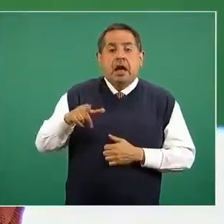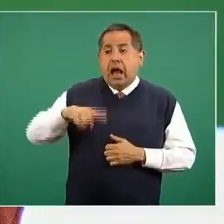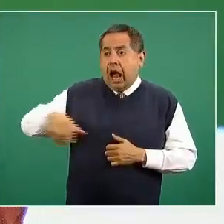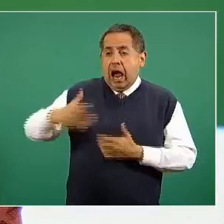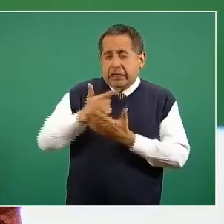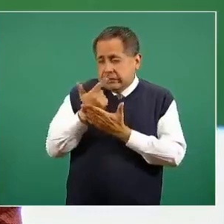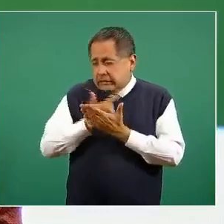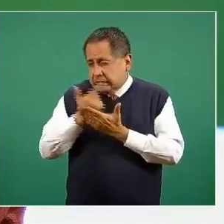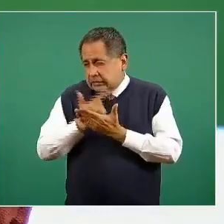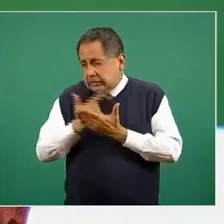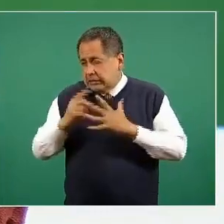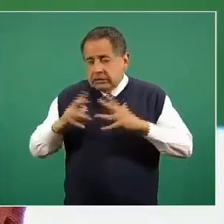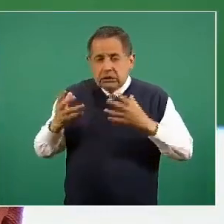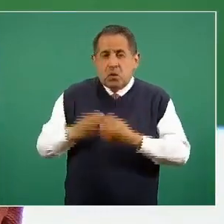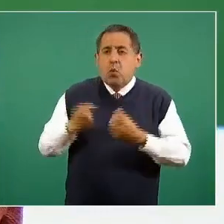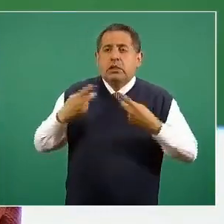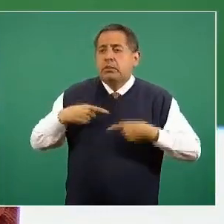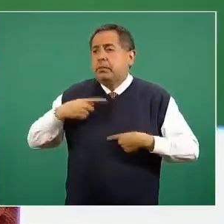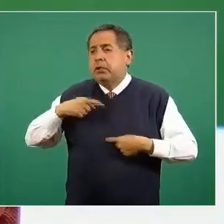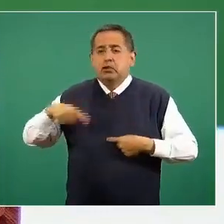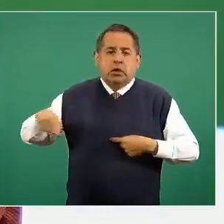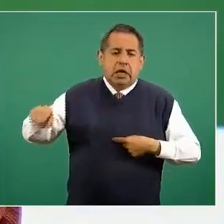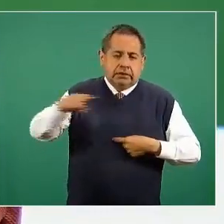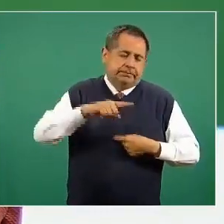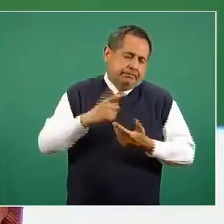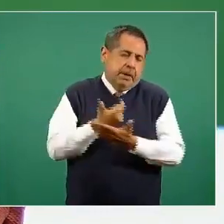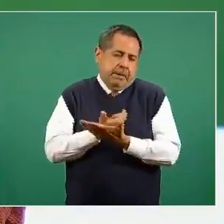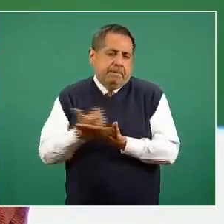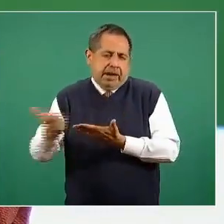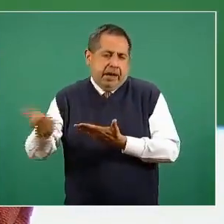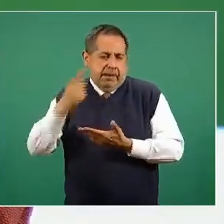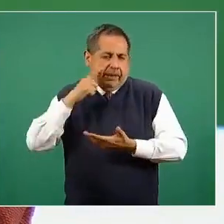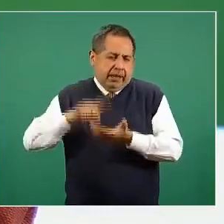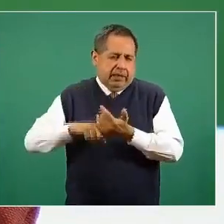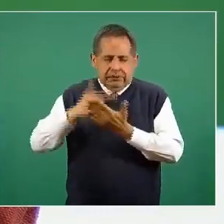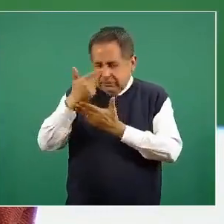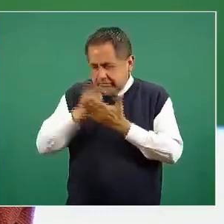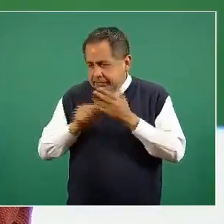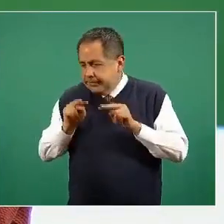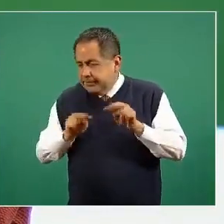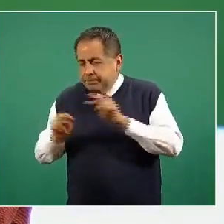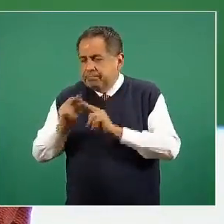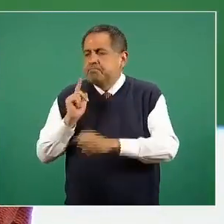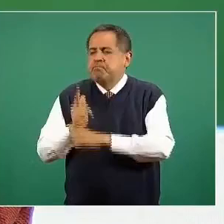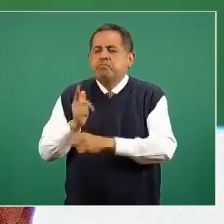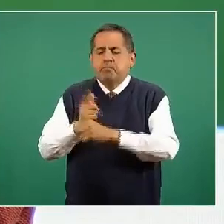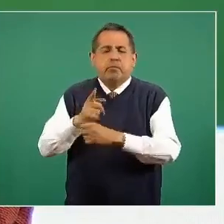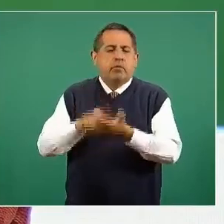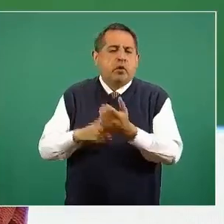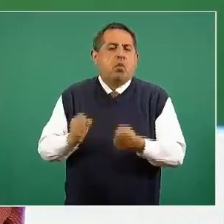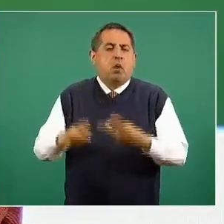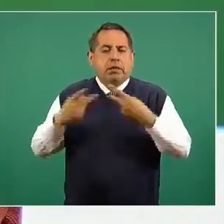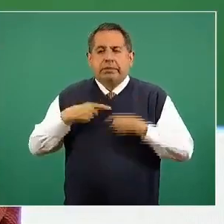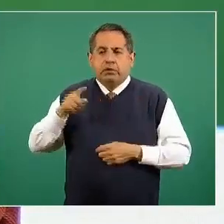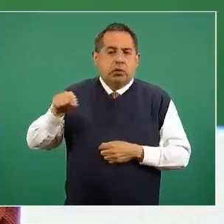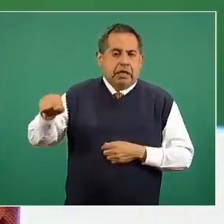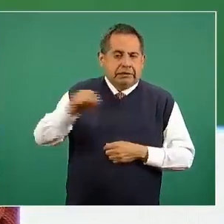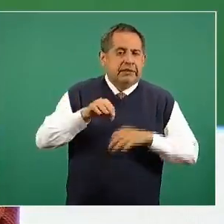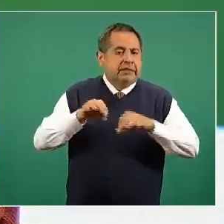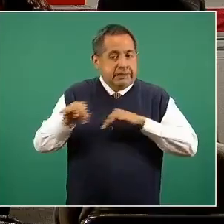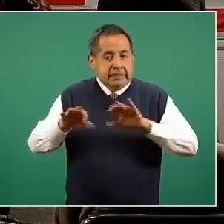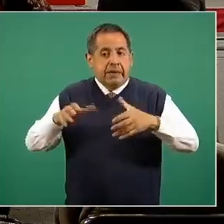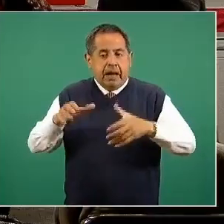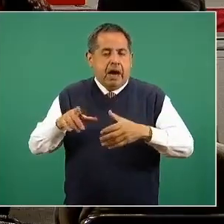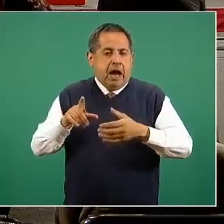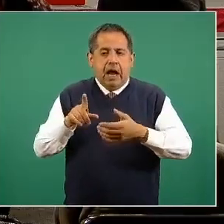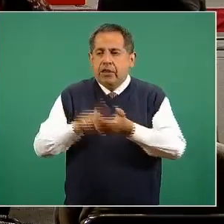de población, censos de personal, porque son las nóminas del personal, y se han podido identificar quiénes están trabajando en las